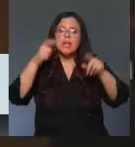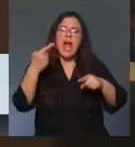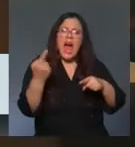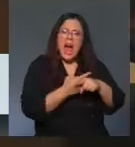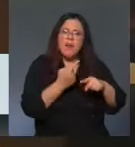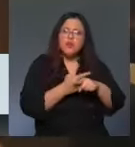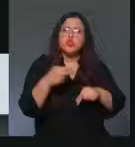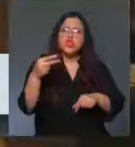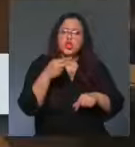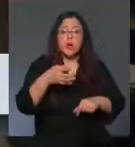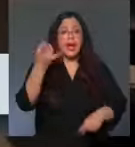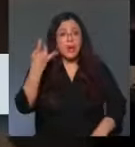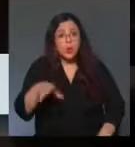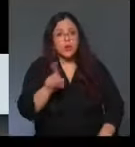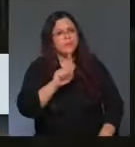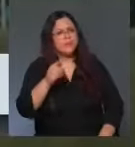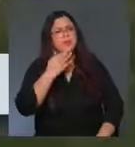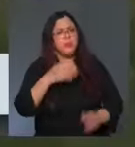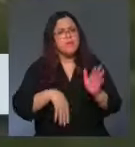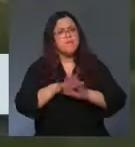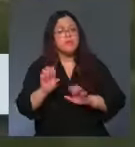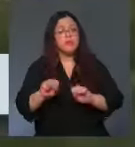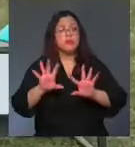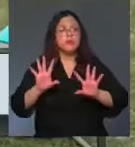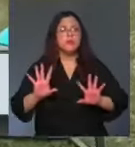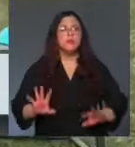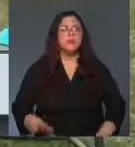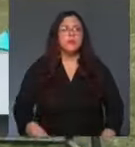no es el único. Hay más sorpresas.